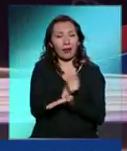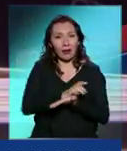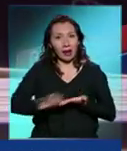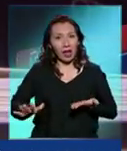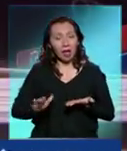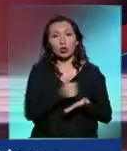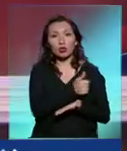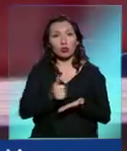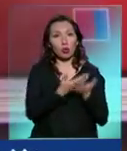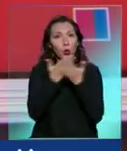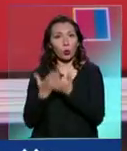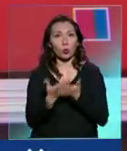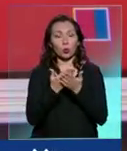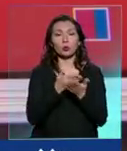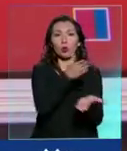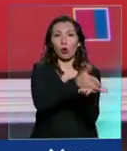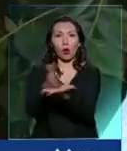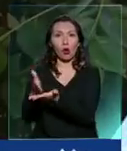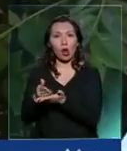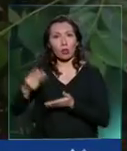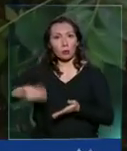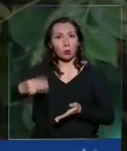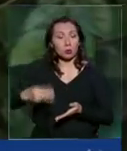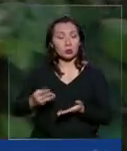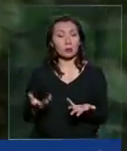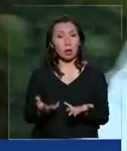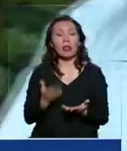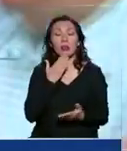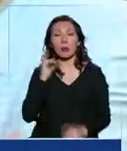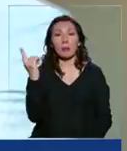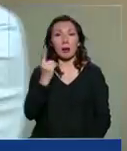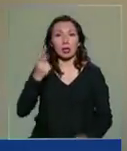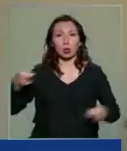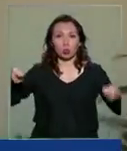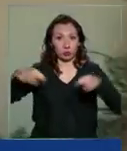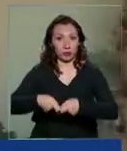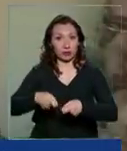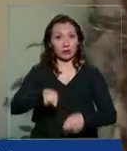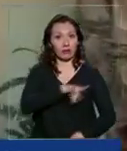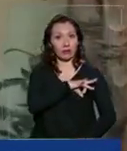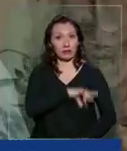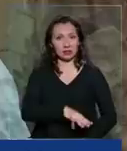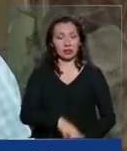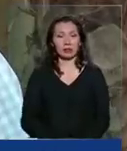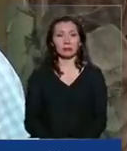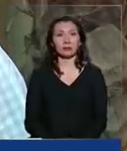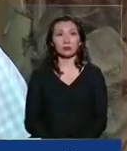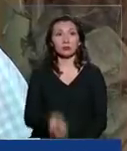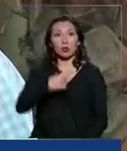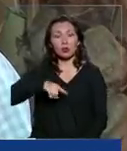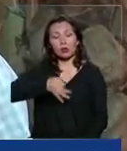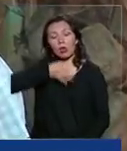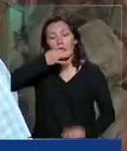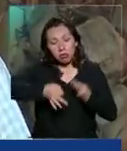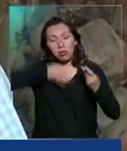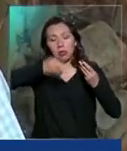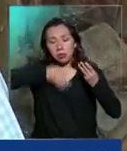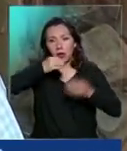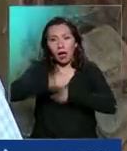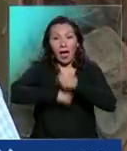a todos los estudiantes de establecimientos municipales y particulares subvencionados de Chile. Hemos venido diciendo por